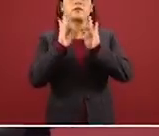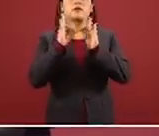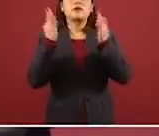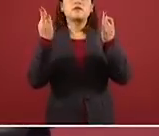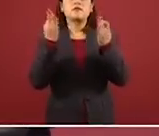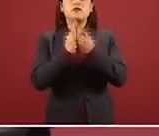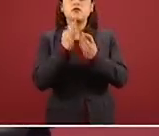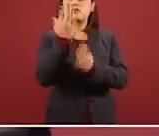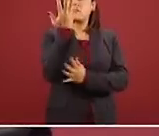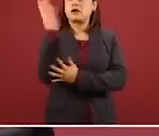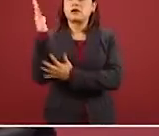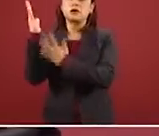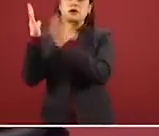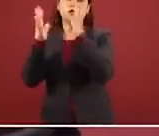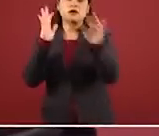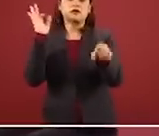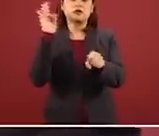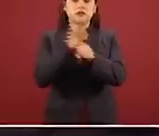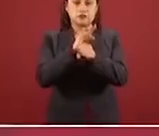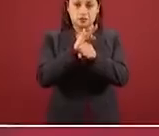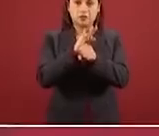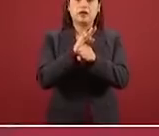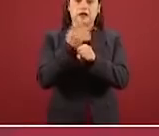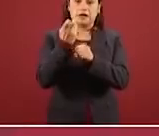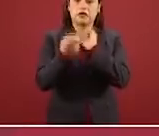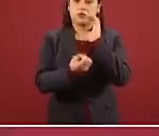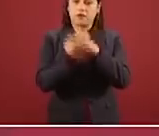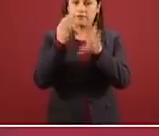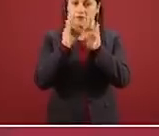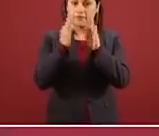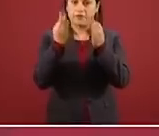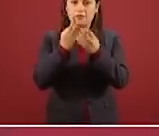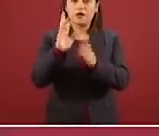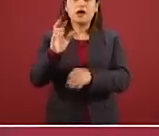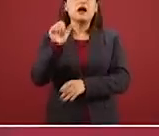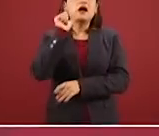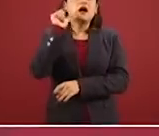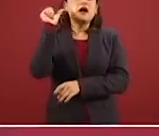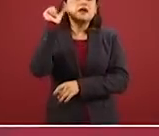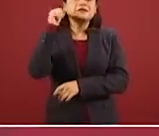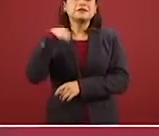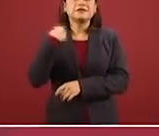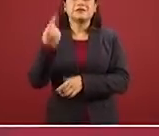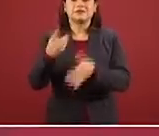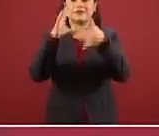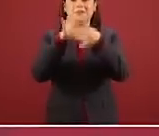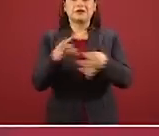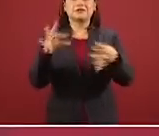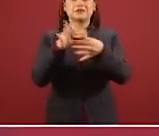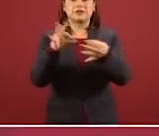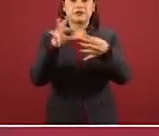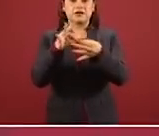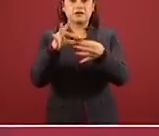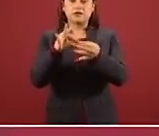medio ambiente. Les decía yo que se optó por no permitir